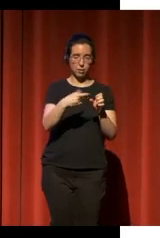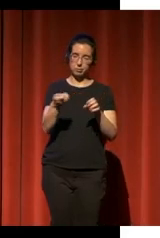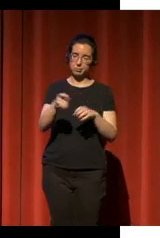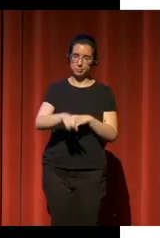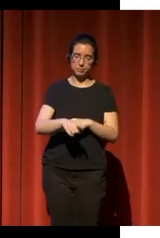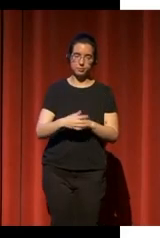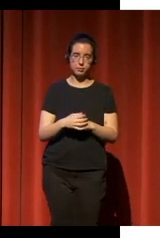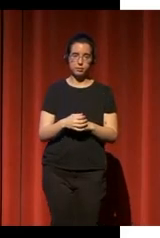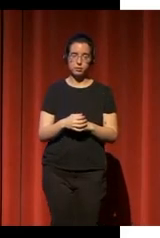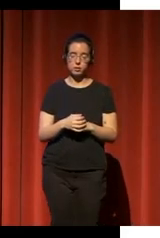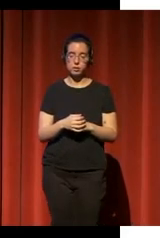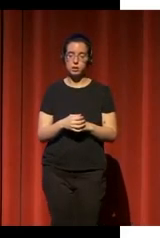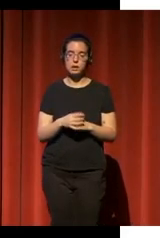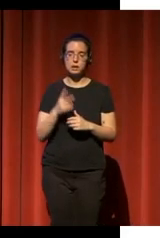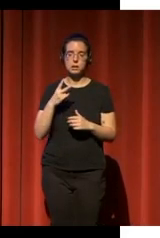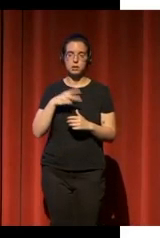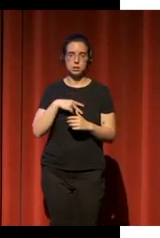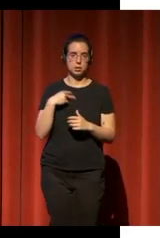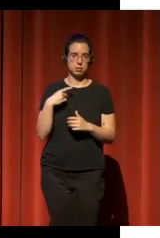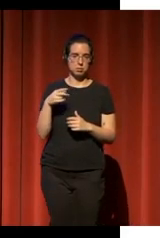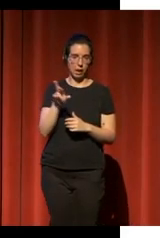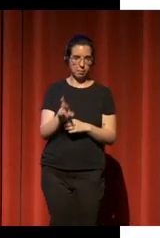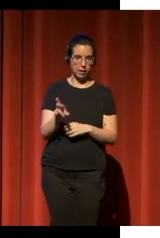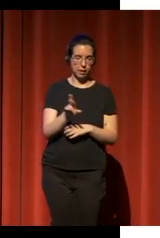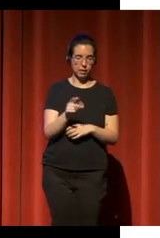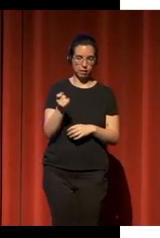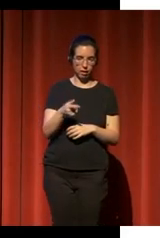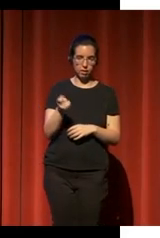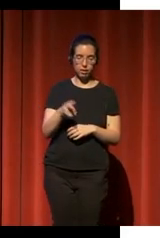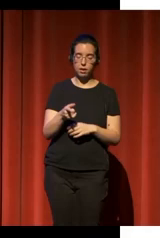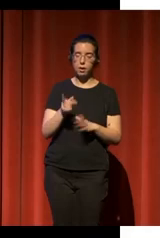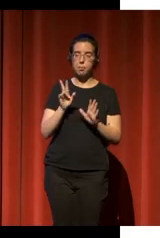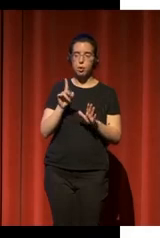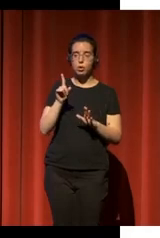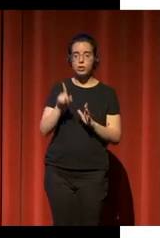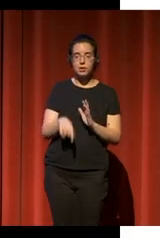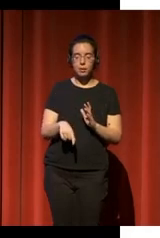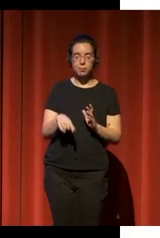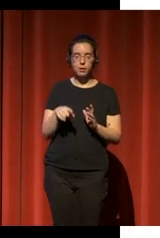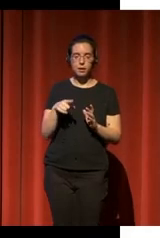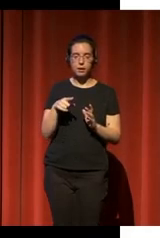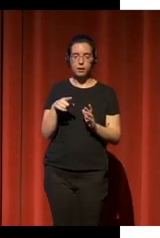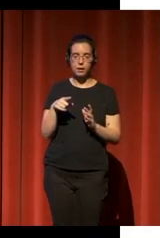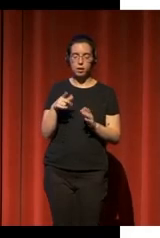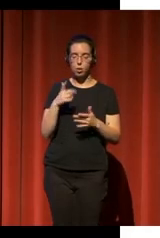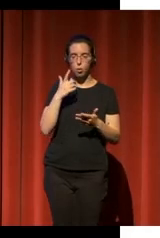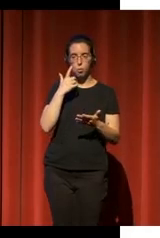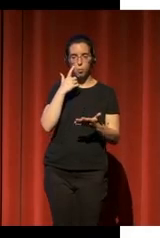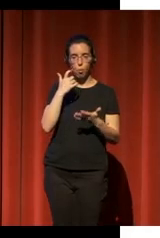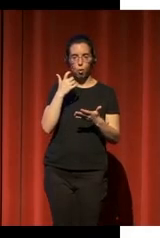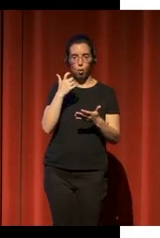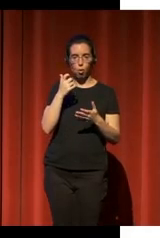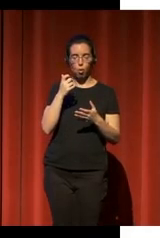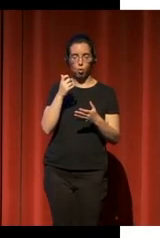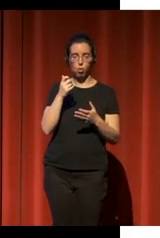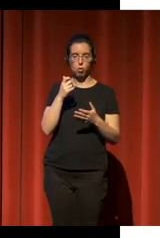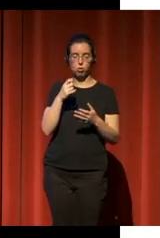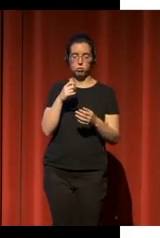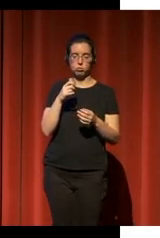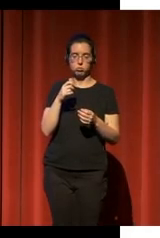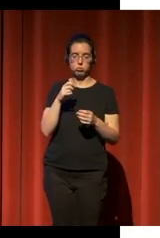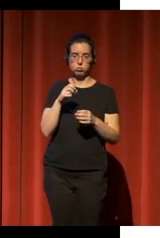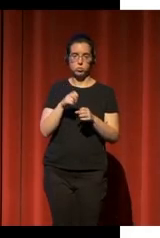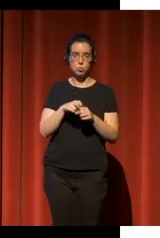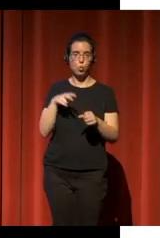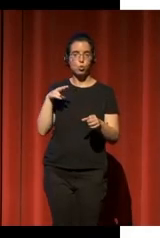bien Este es un discurso general también hay un enfoque bastante predominante sobre todo eh cuando